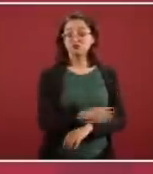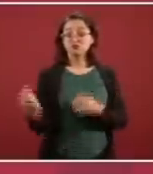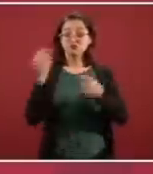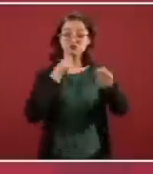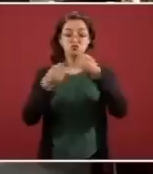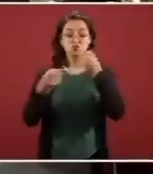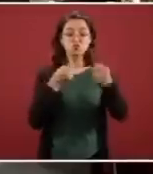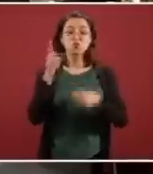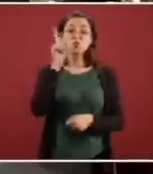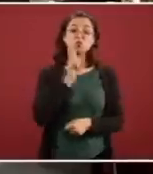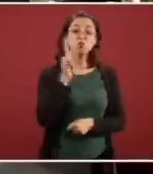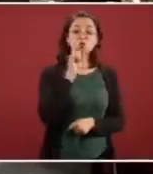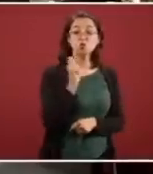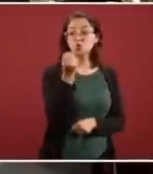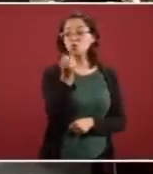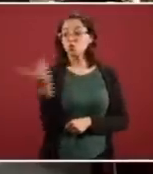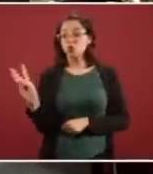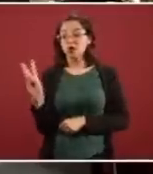¿eh? Ana Lilia, sí,